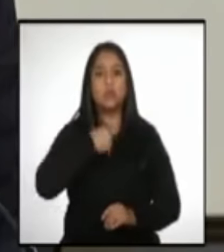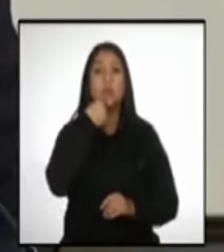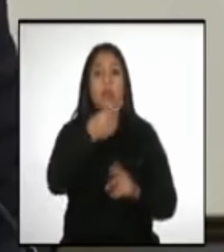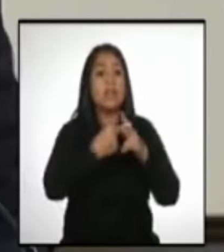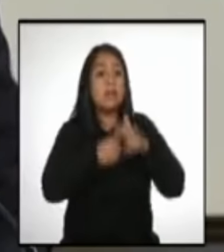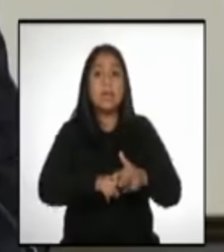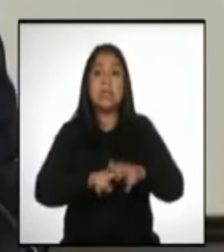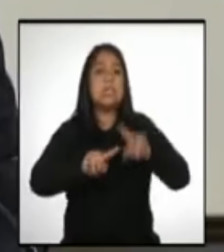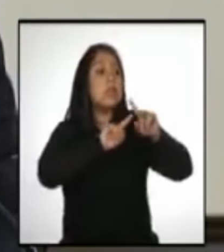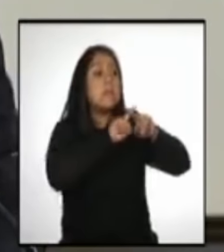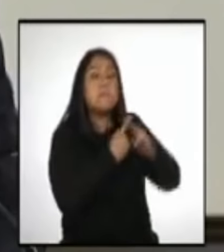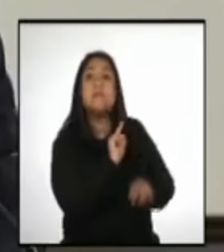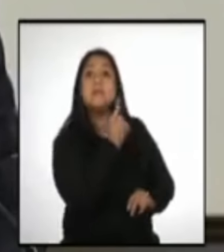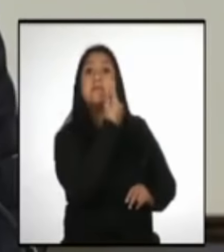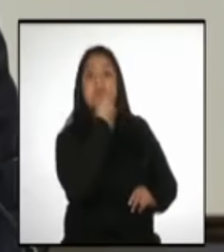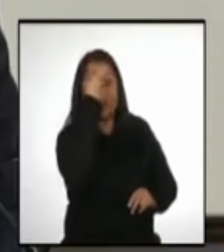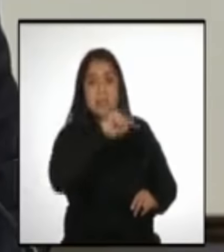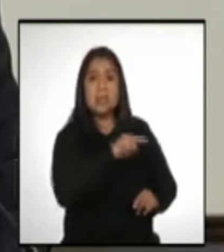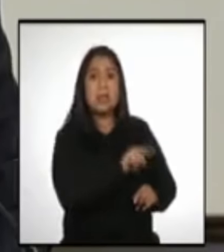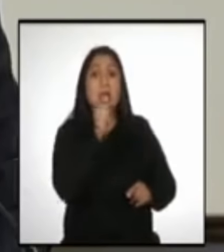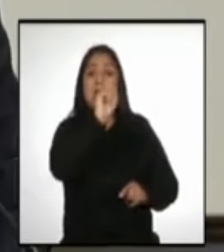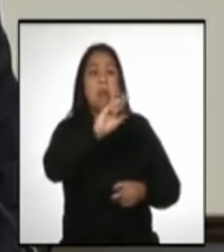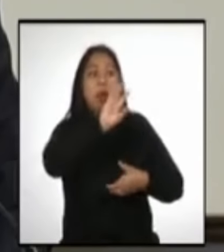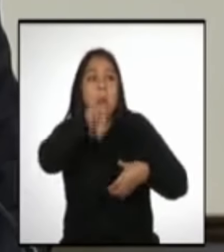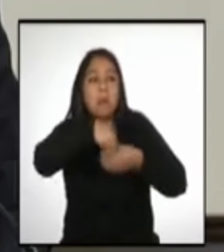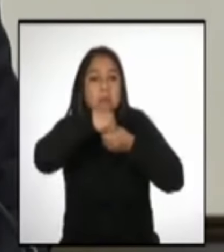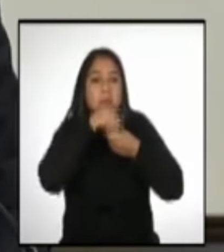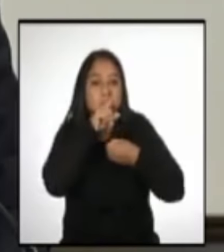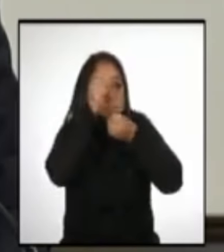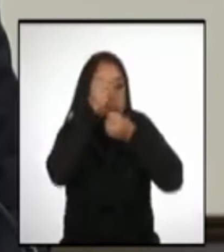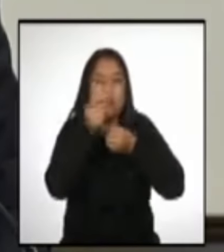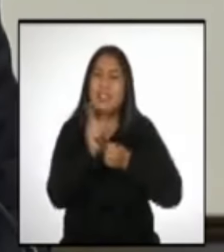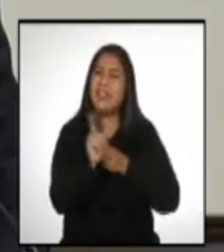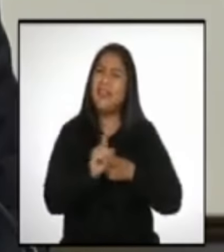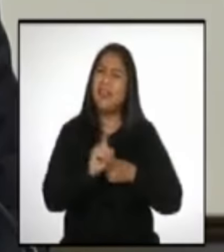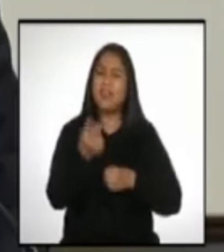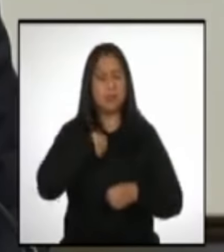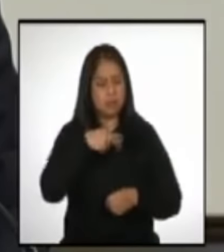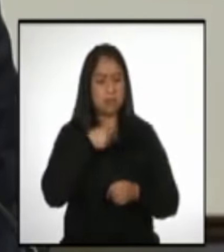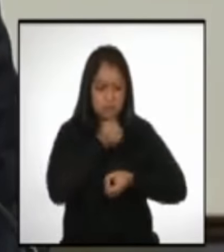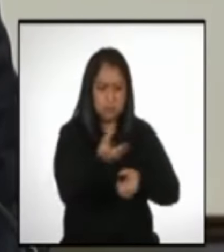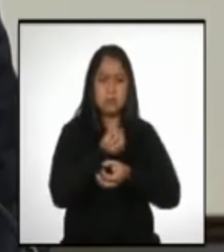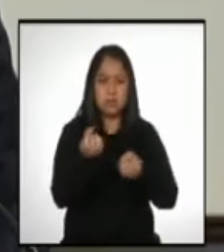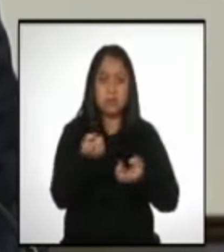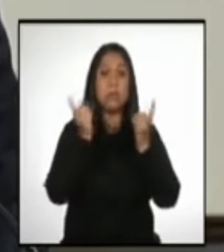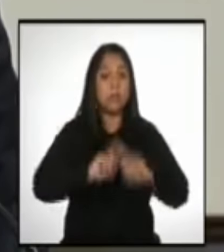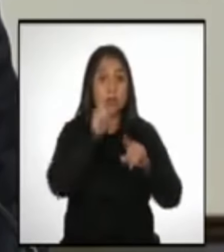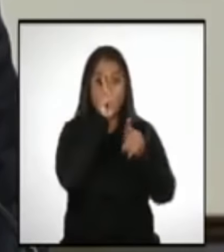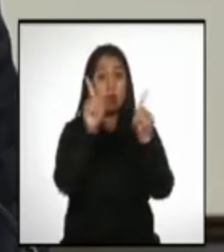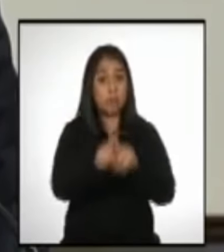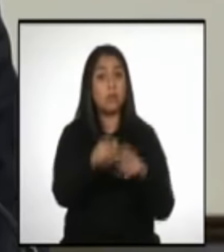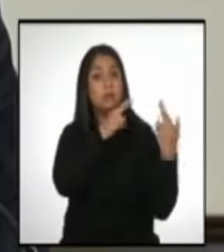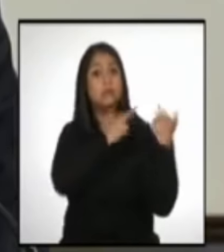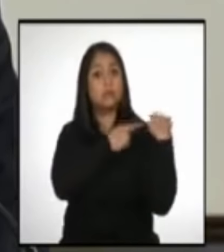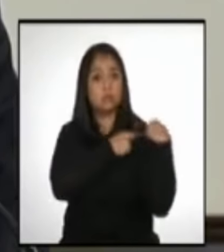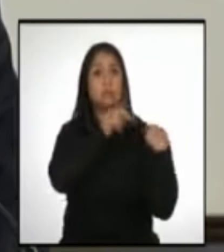día. Nunca vamos a ocultar absolutamente ninguna información. Pero necesitamos que de igual manera la responsabilidad